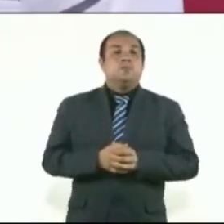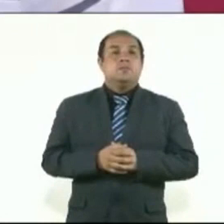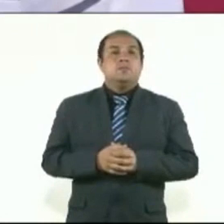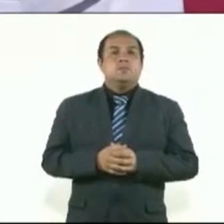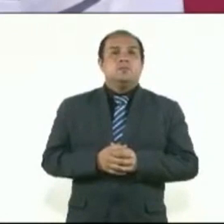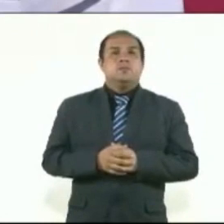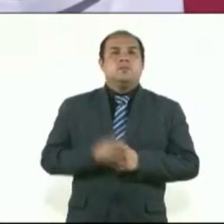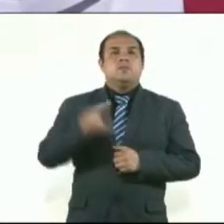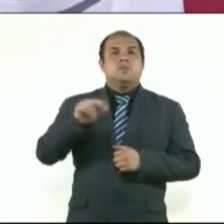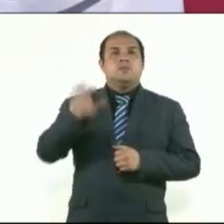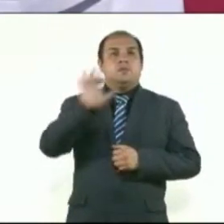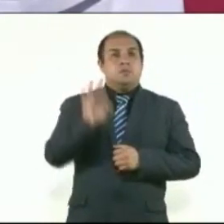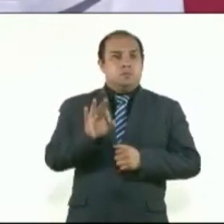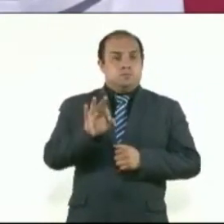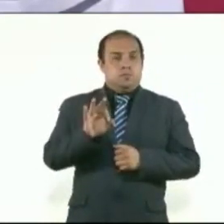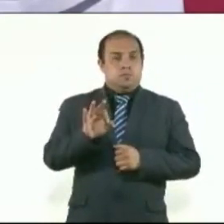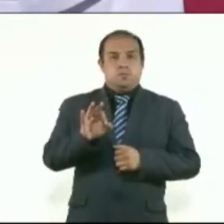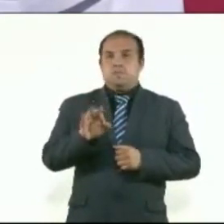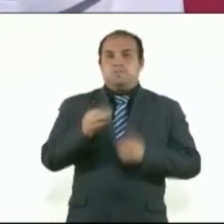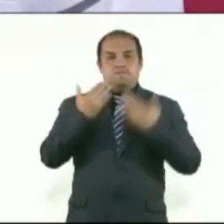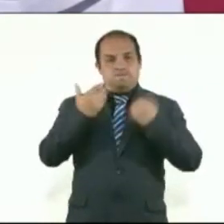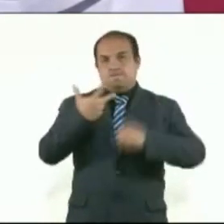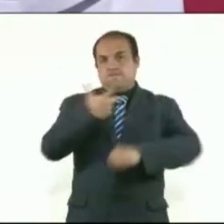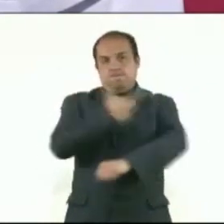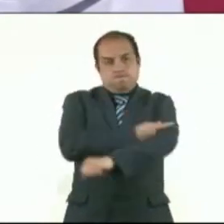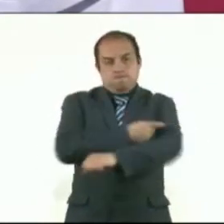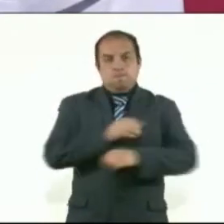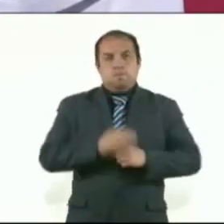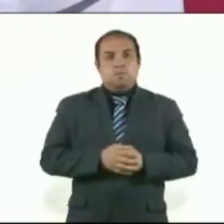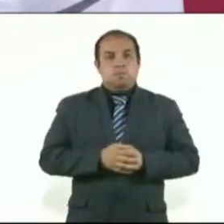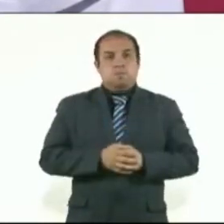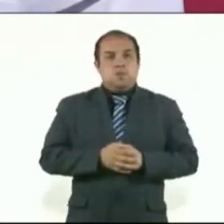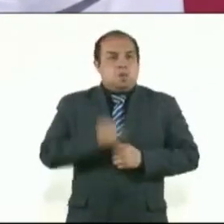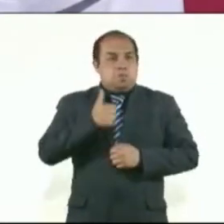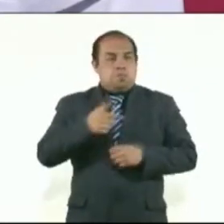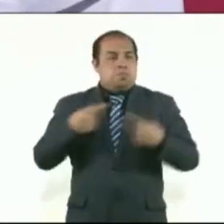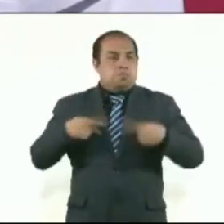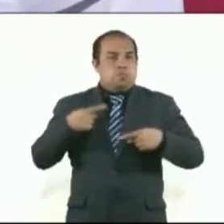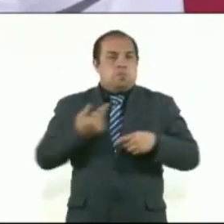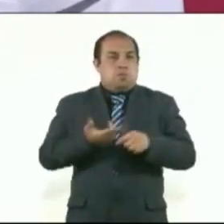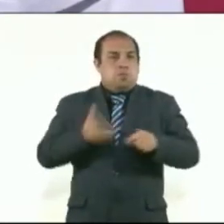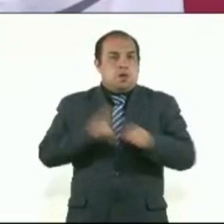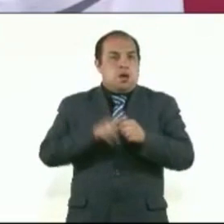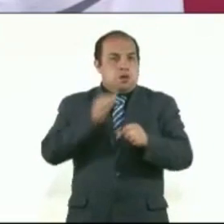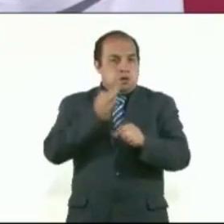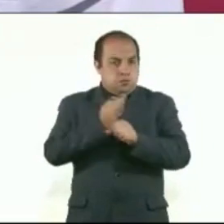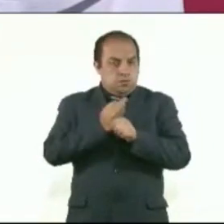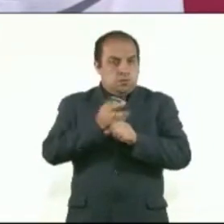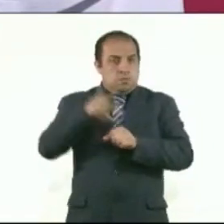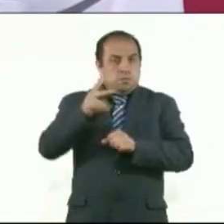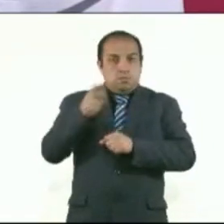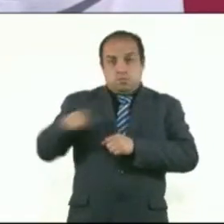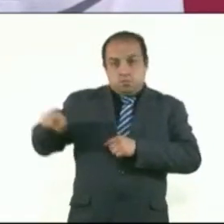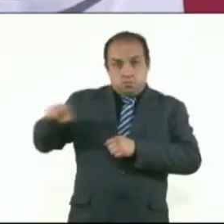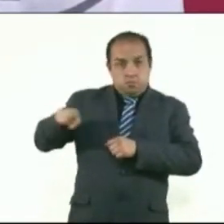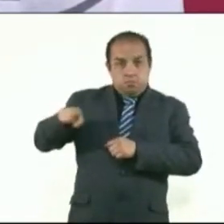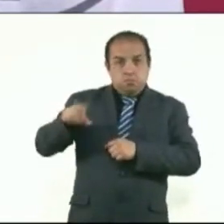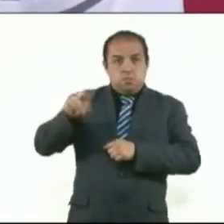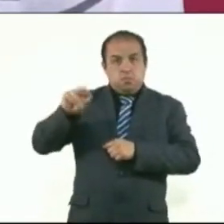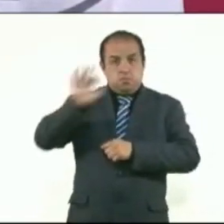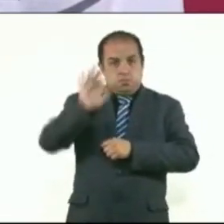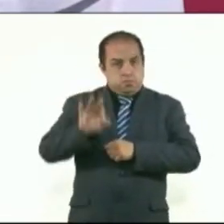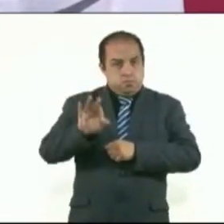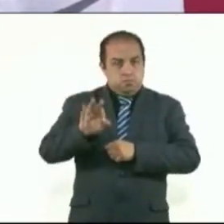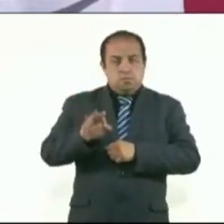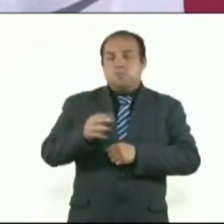de 80% sin vacuna. O sea, tenemos pocos hospitalizados ya en este momento, pero de esos, el